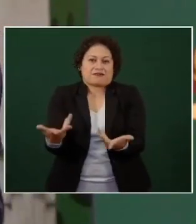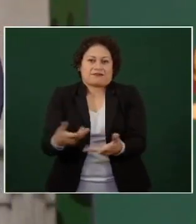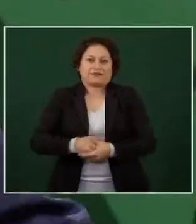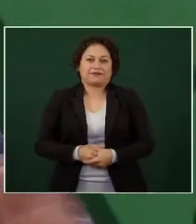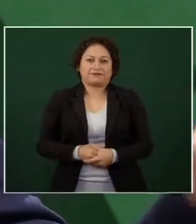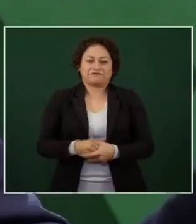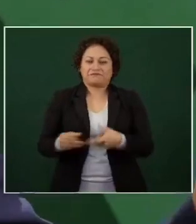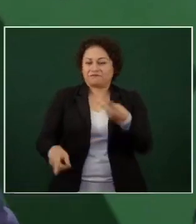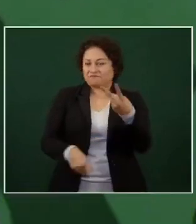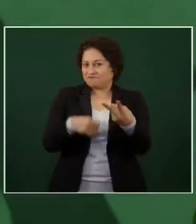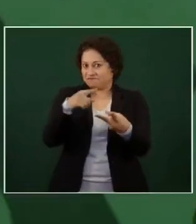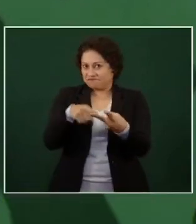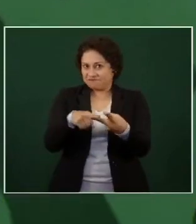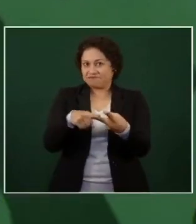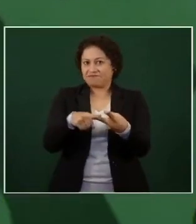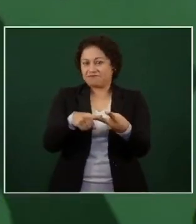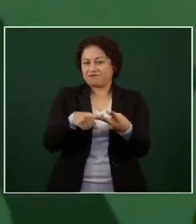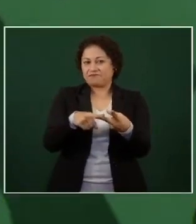No había